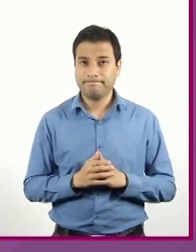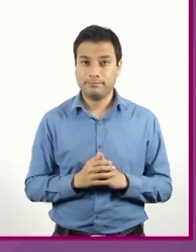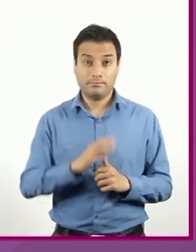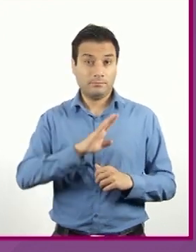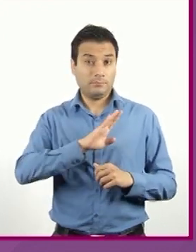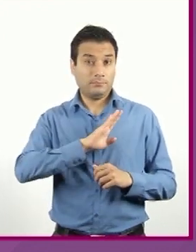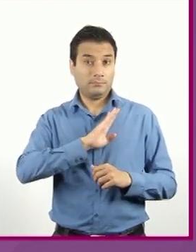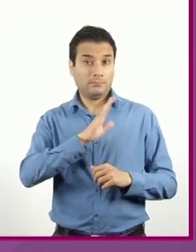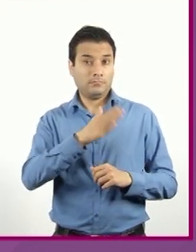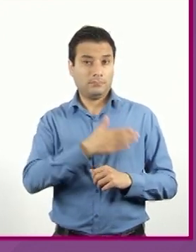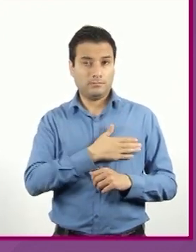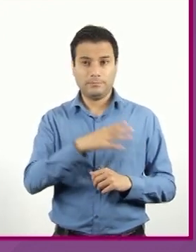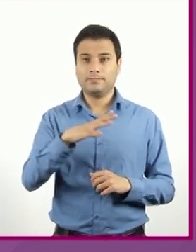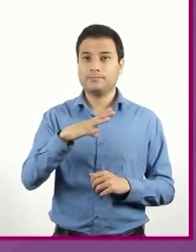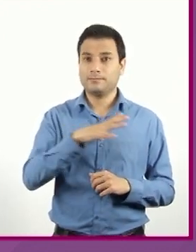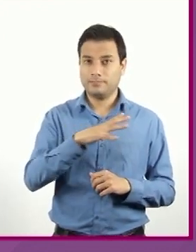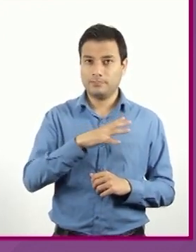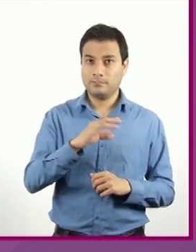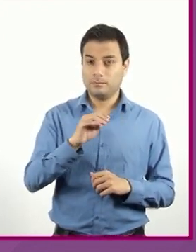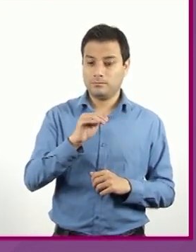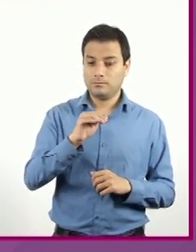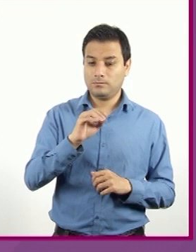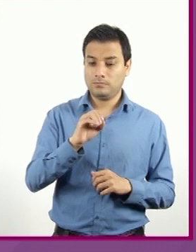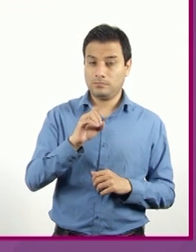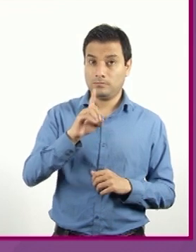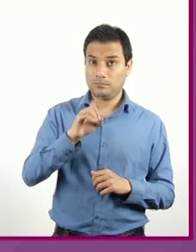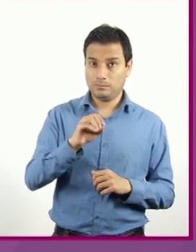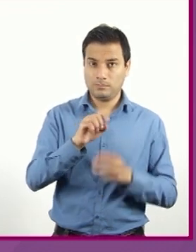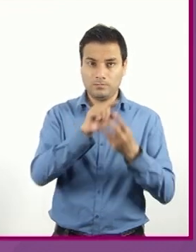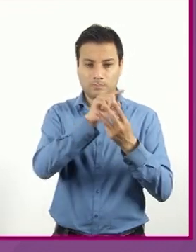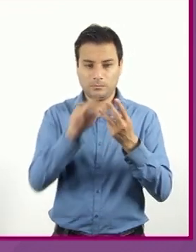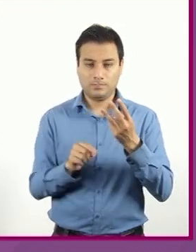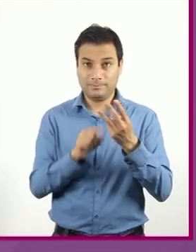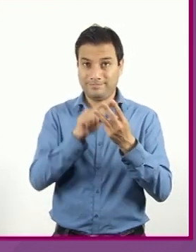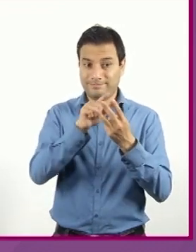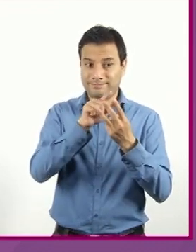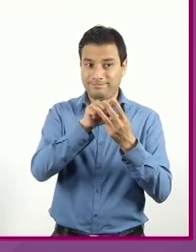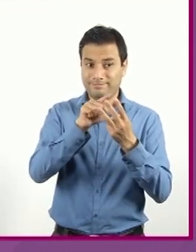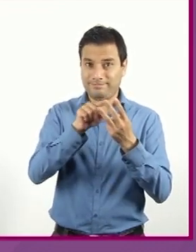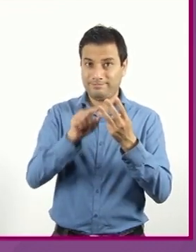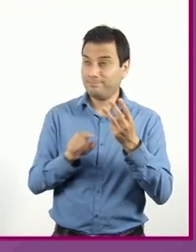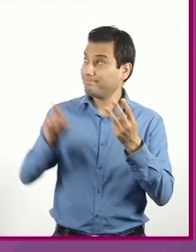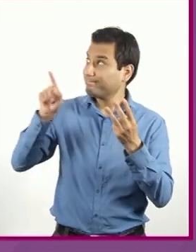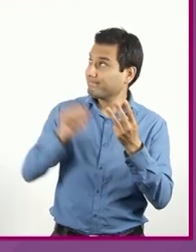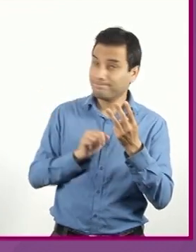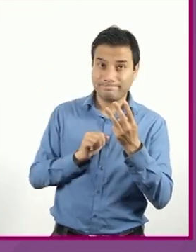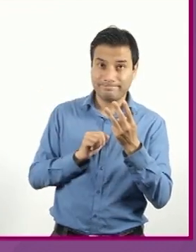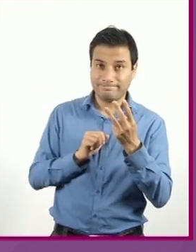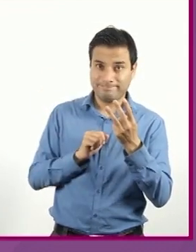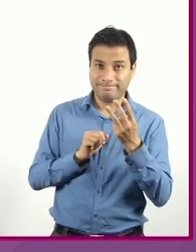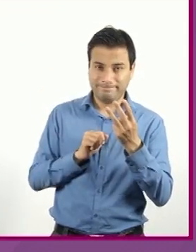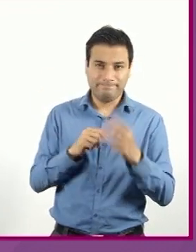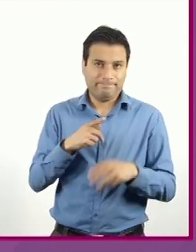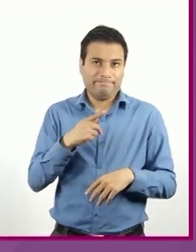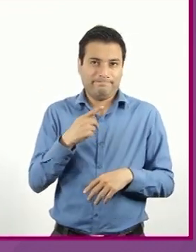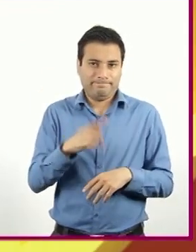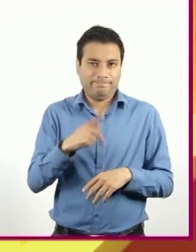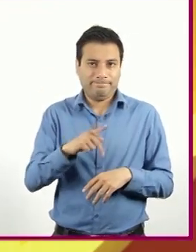español hay 3 modos: indicativo, subjuntivo e